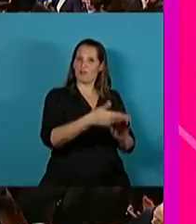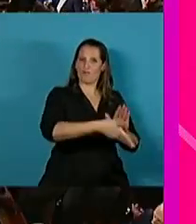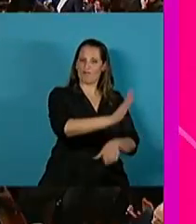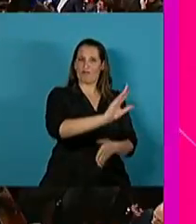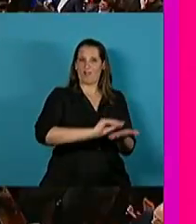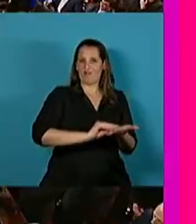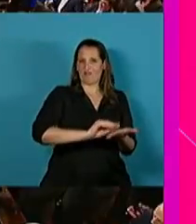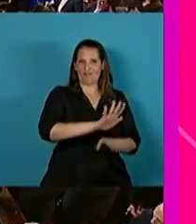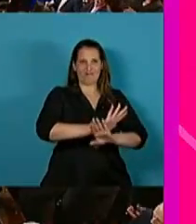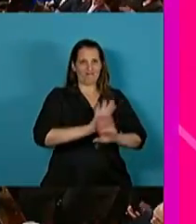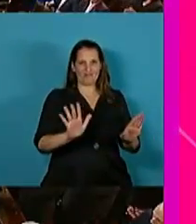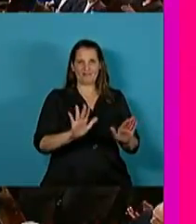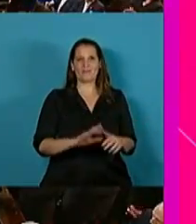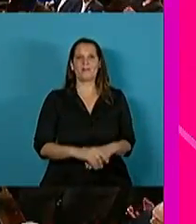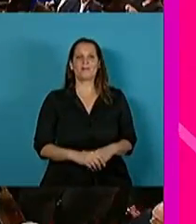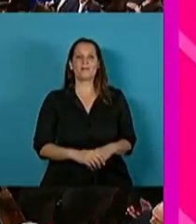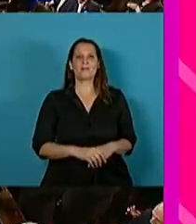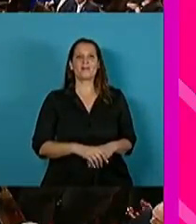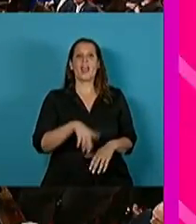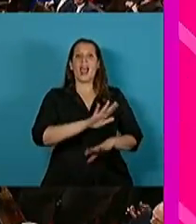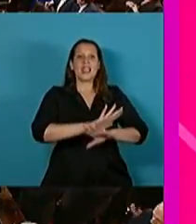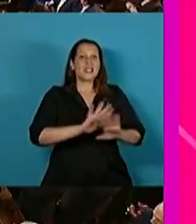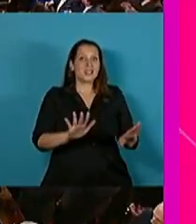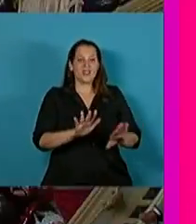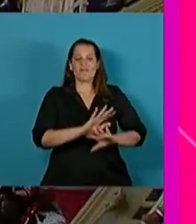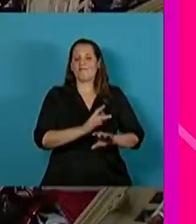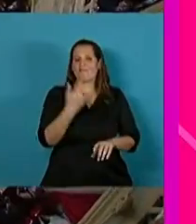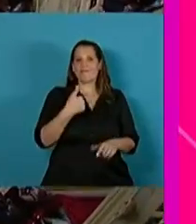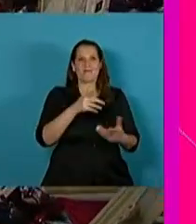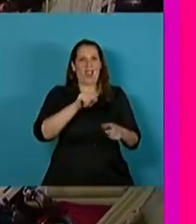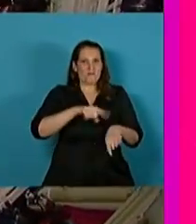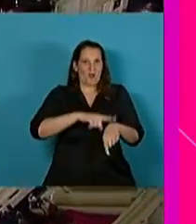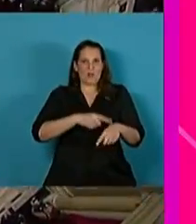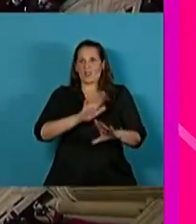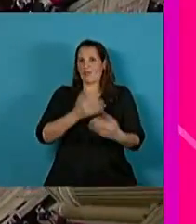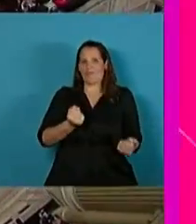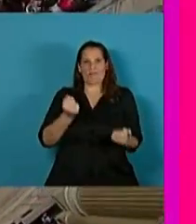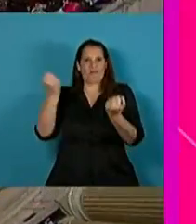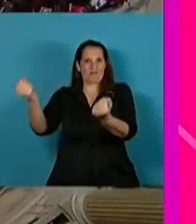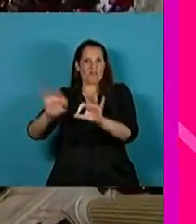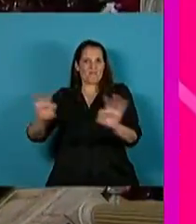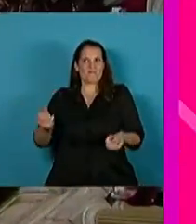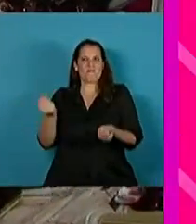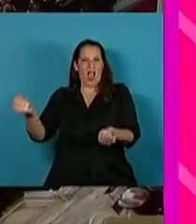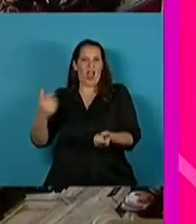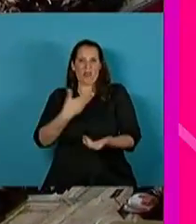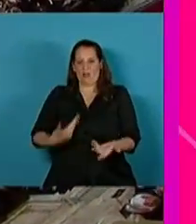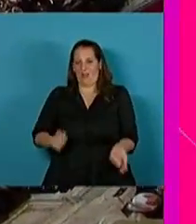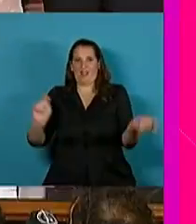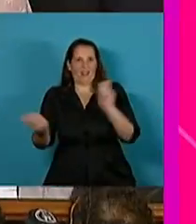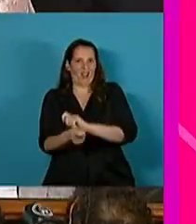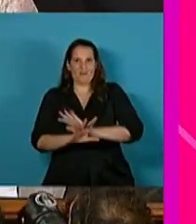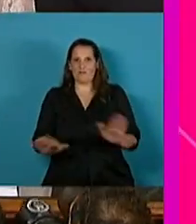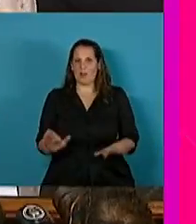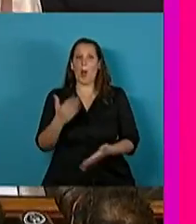Ya 2:30. Hasta que se produzca la segunda oratoria, que es el segundo discurso en el balcón histórico, cuando el presidente se encuentra con el pueblo. Uh-huh. Eso es